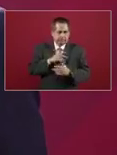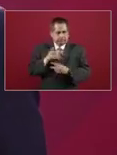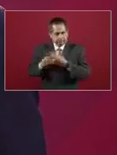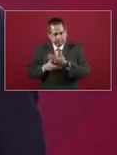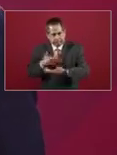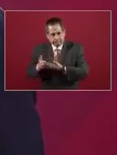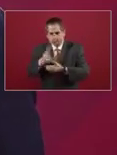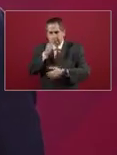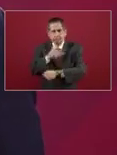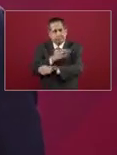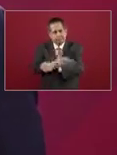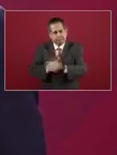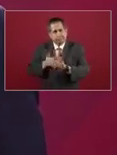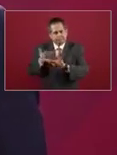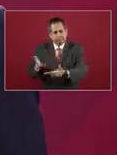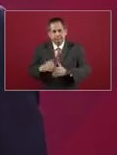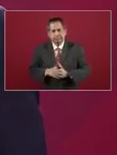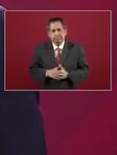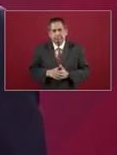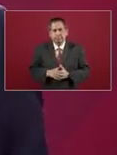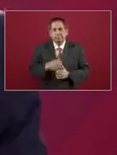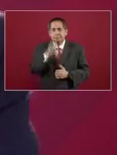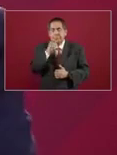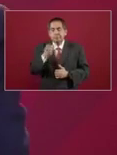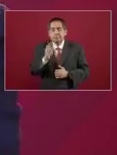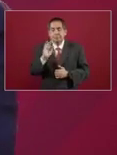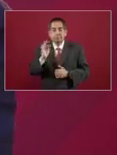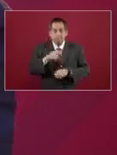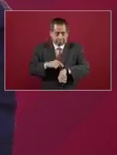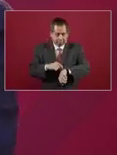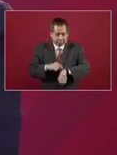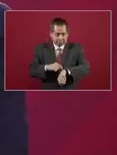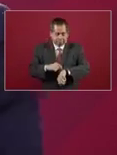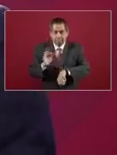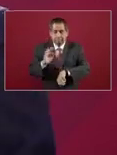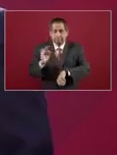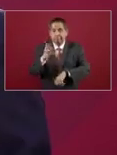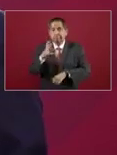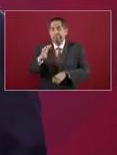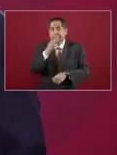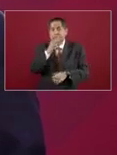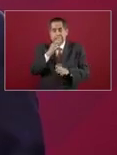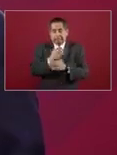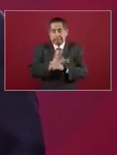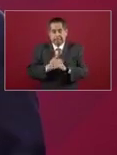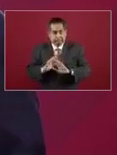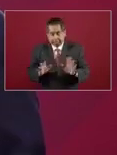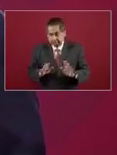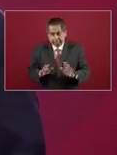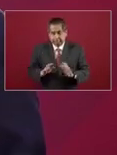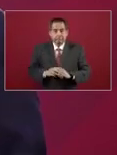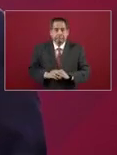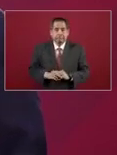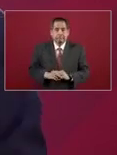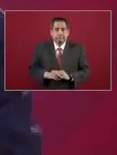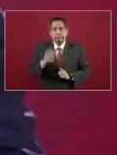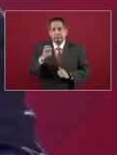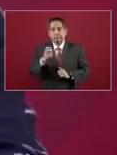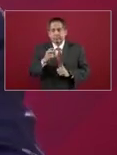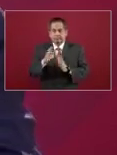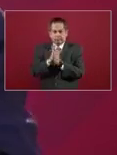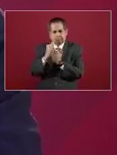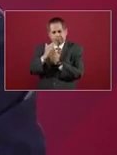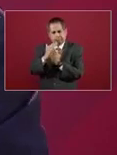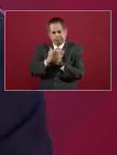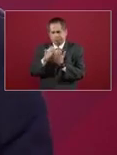no puede uno llegar tarde. Dicen que cuando mucho, 10 minutos tarde. Eso es lo que dice el